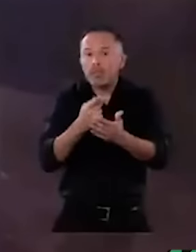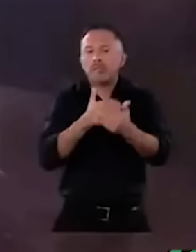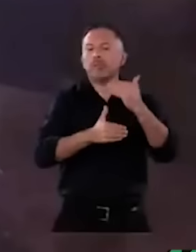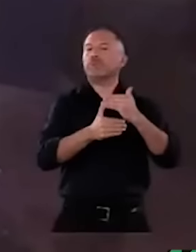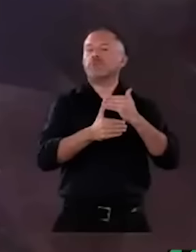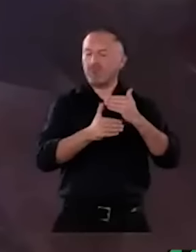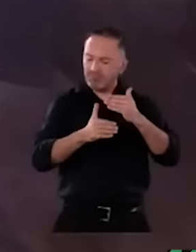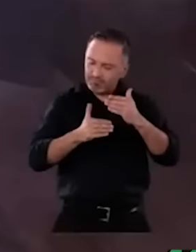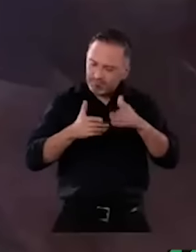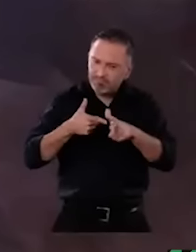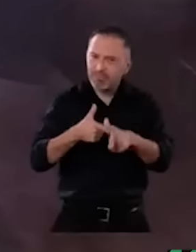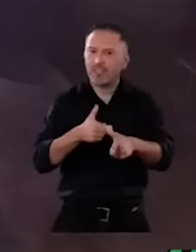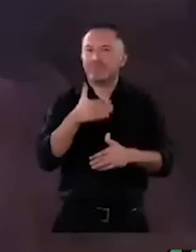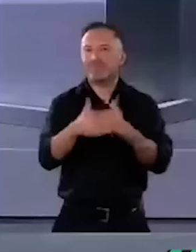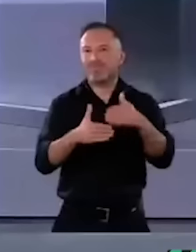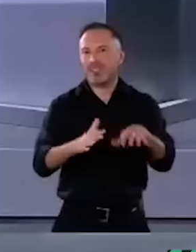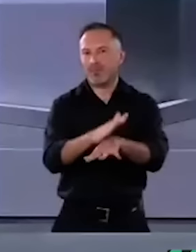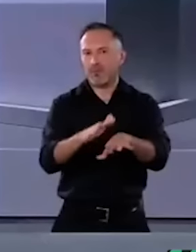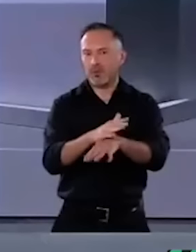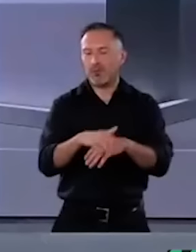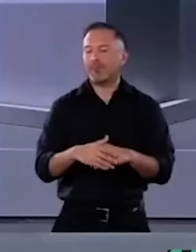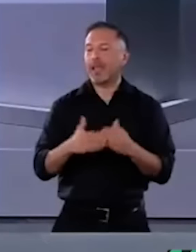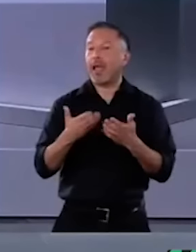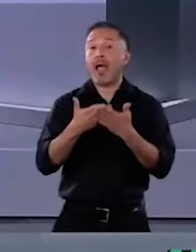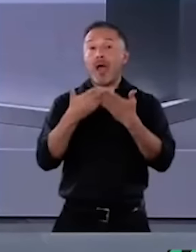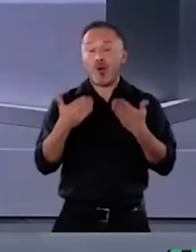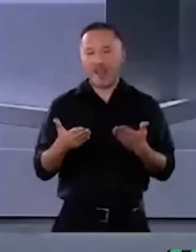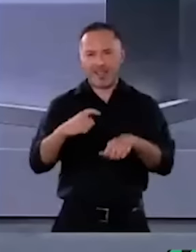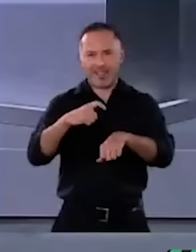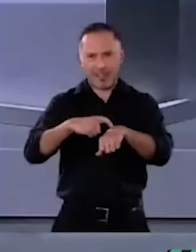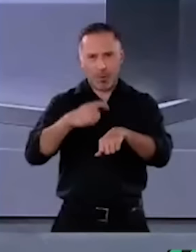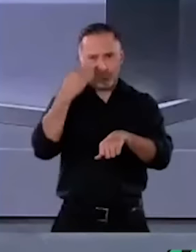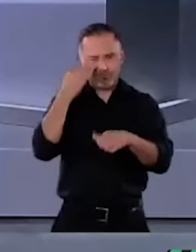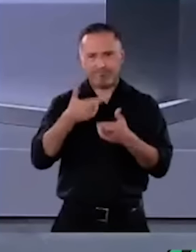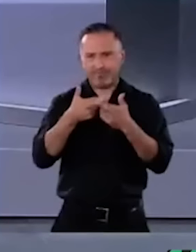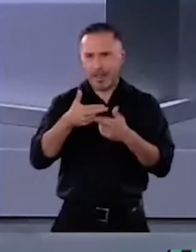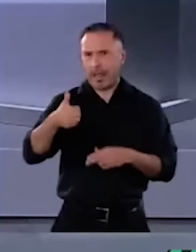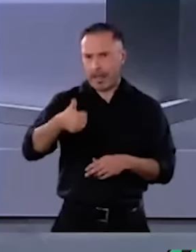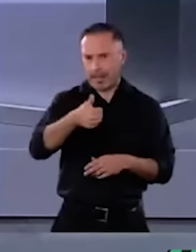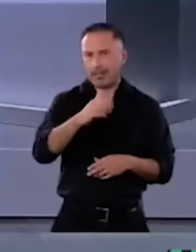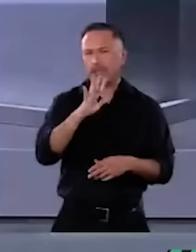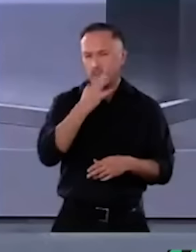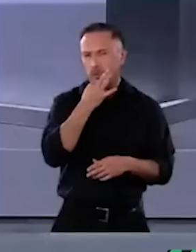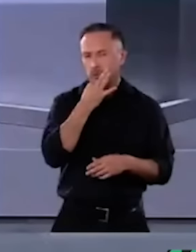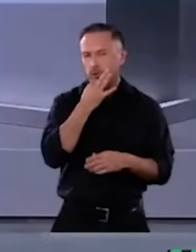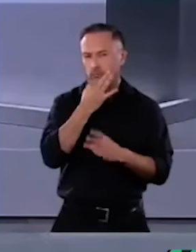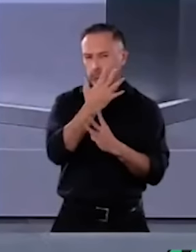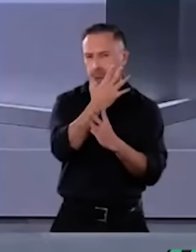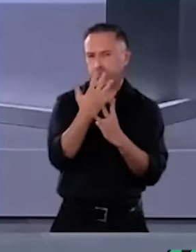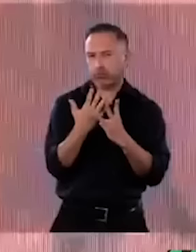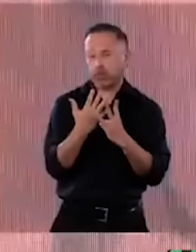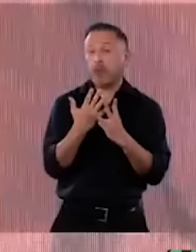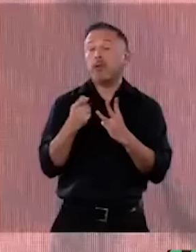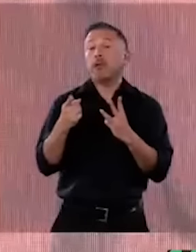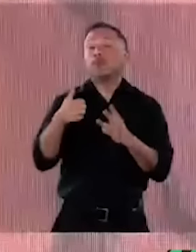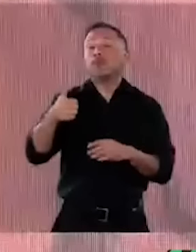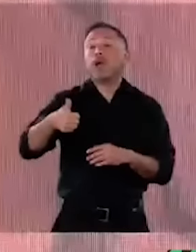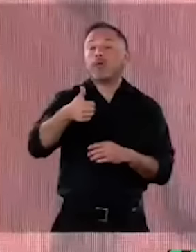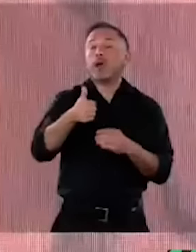Entramos, si les parece, a la bolsa de tiempo. Cada uno tiene 5 minutos, lo máximo que pueden por cada participación